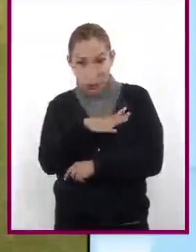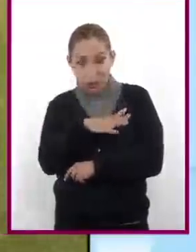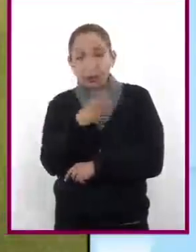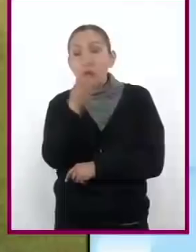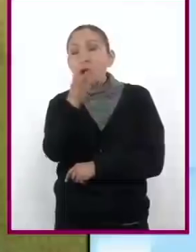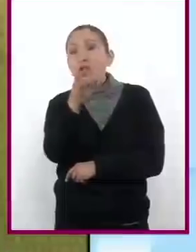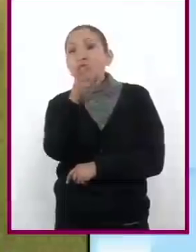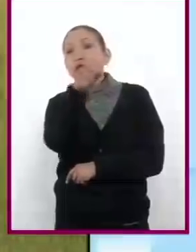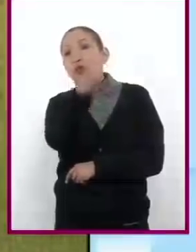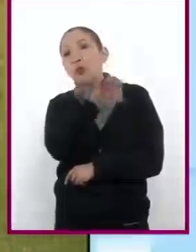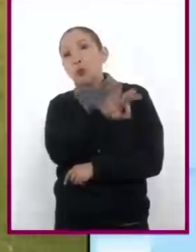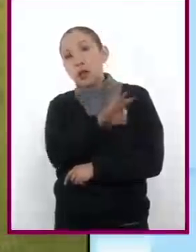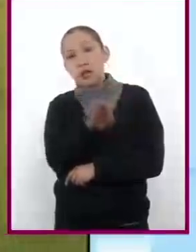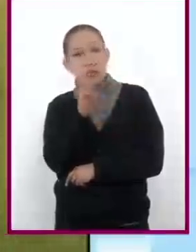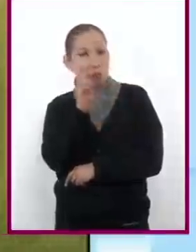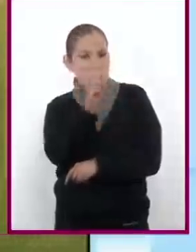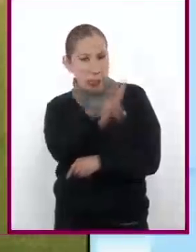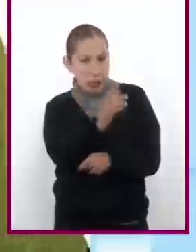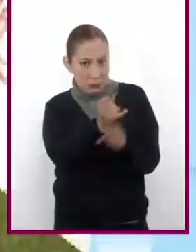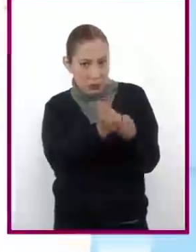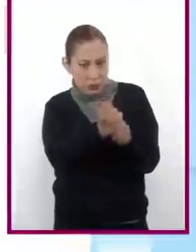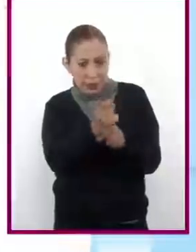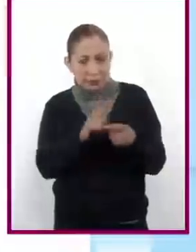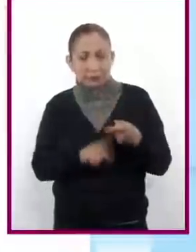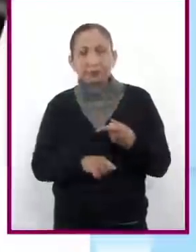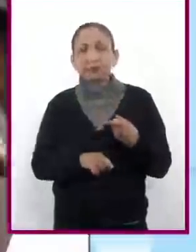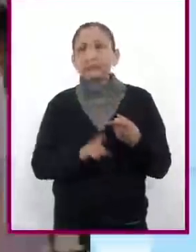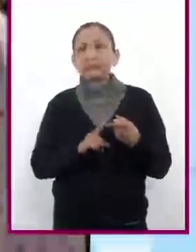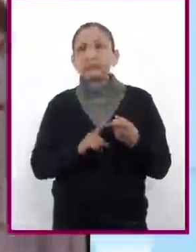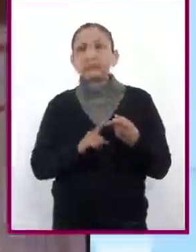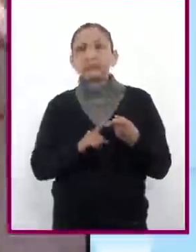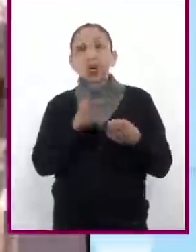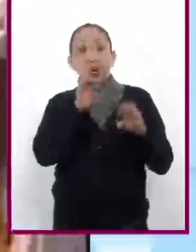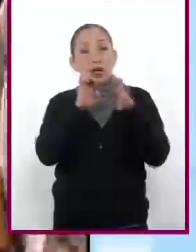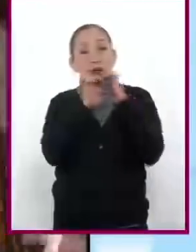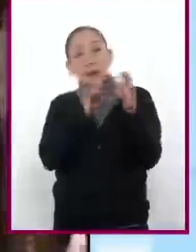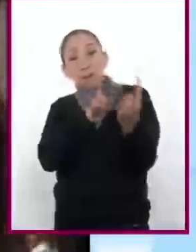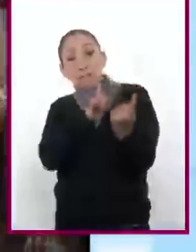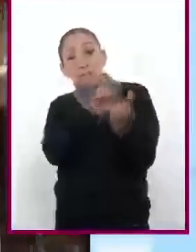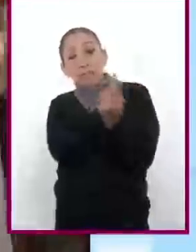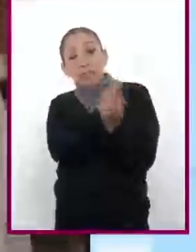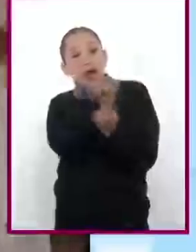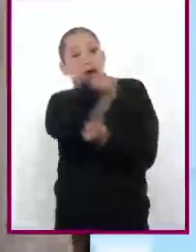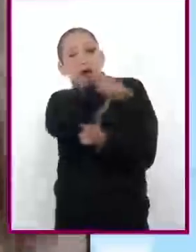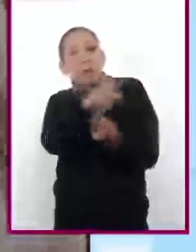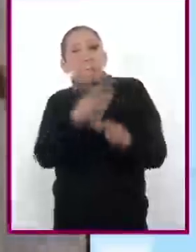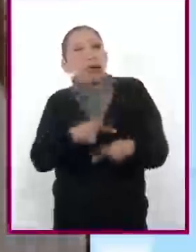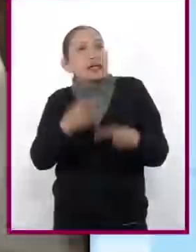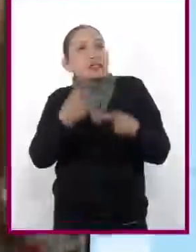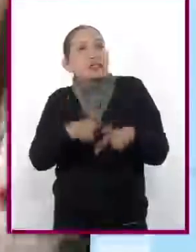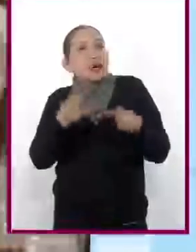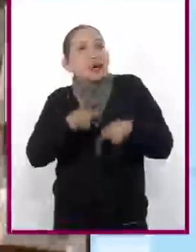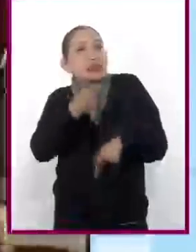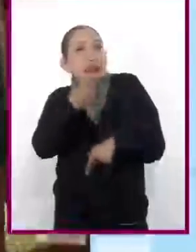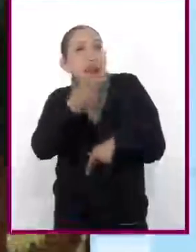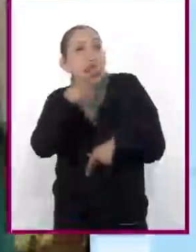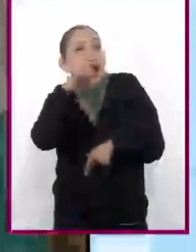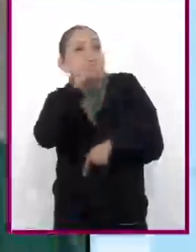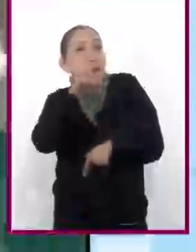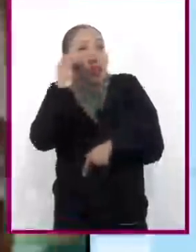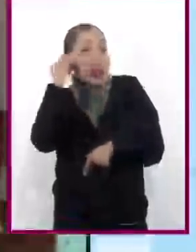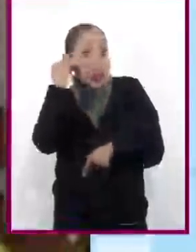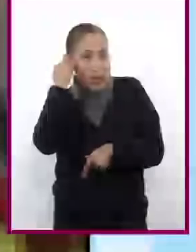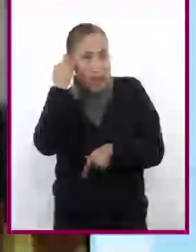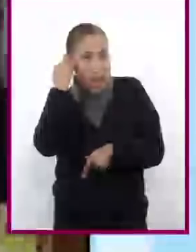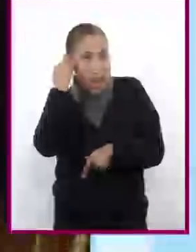Para ello, puedes basarte en una entrevista que hagas a algún o algunos hablantes de lengua